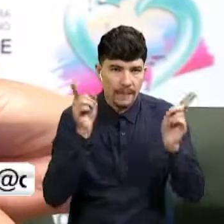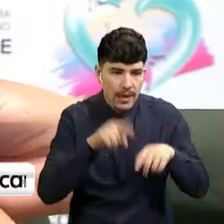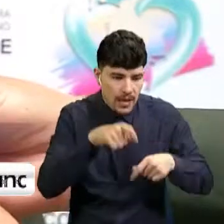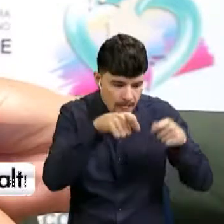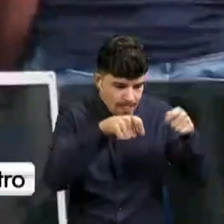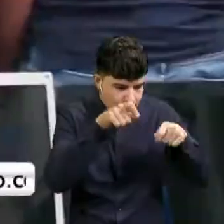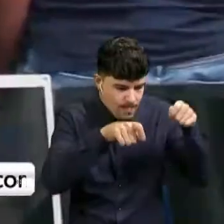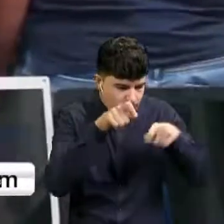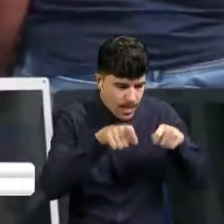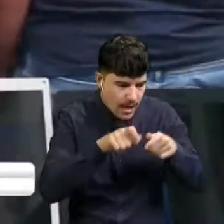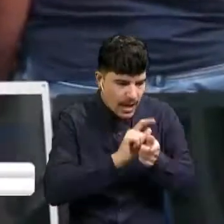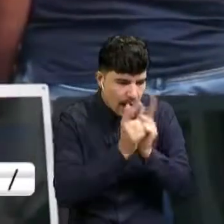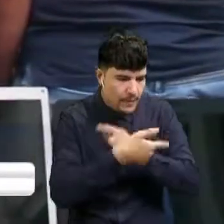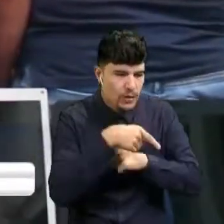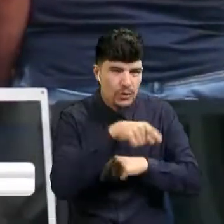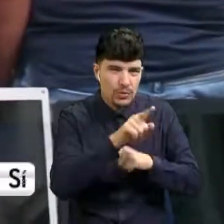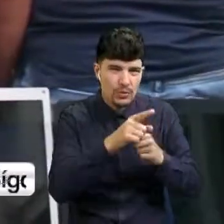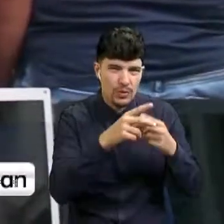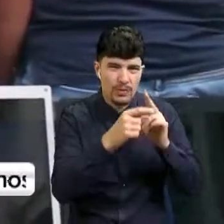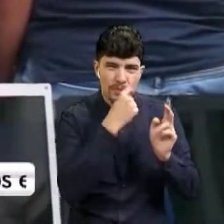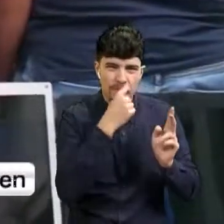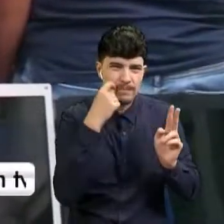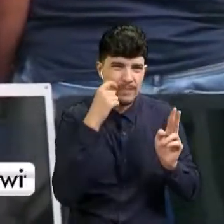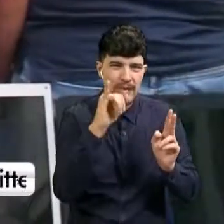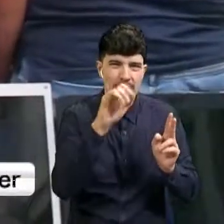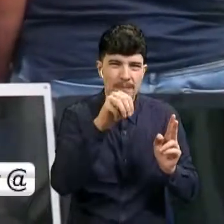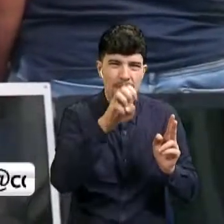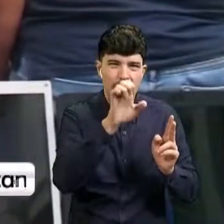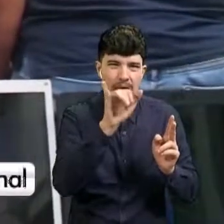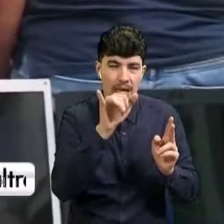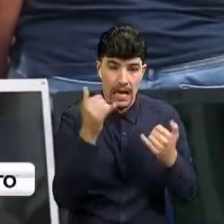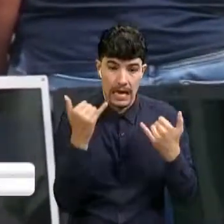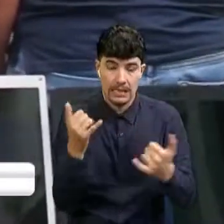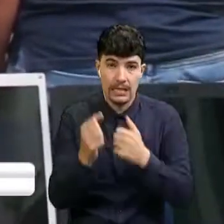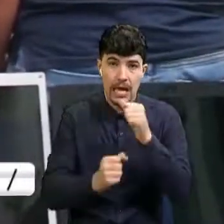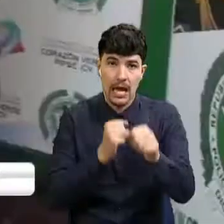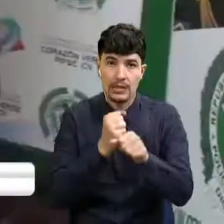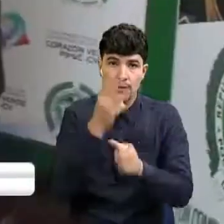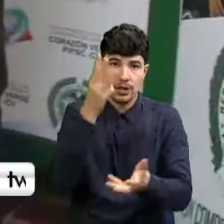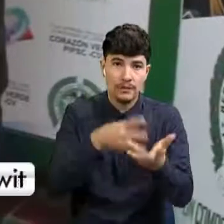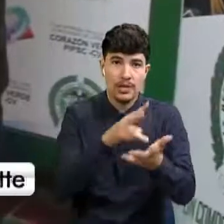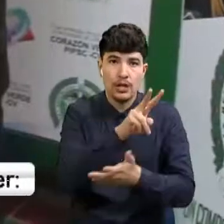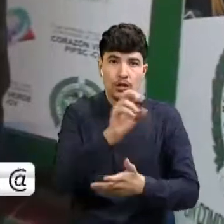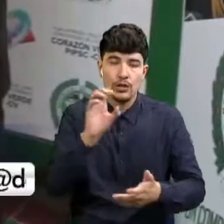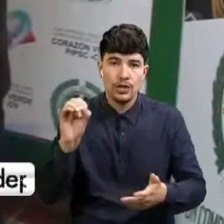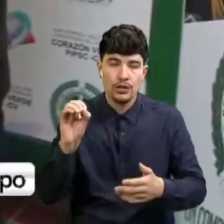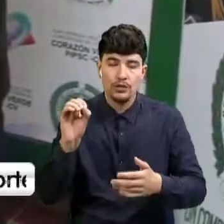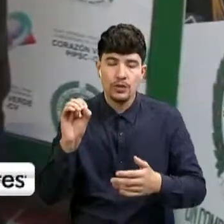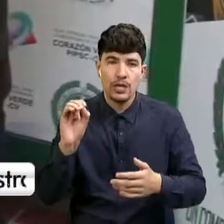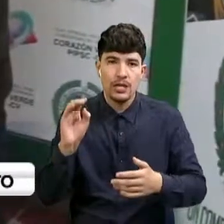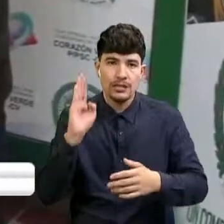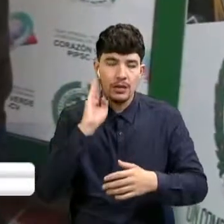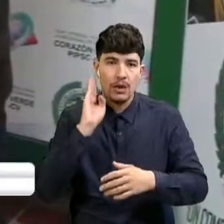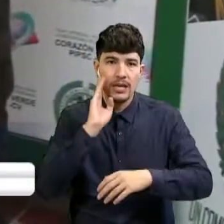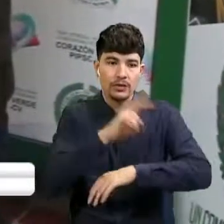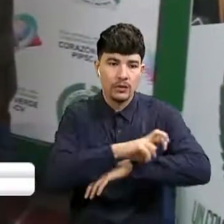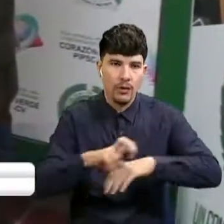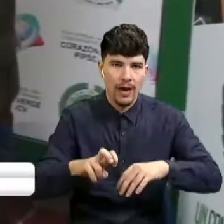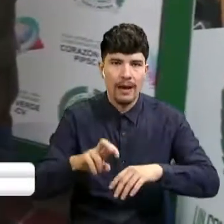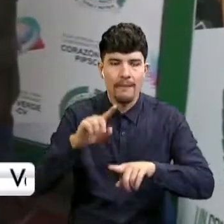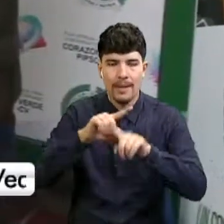de los email durante este año han sido hurtados 3200 celulares de los cual es la policía ha recuperado más de